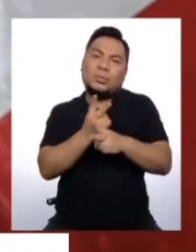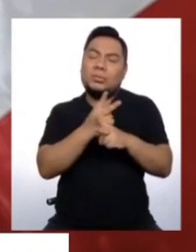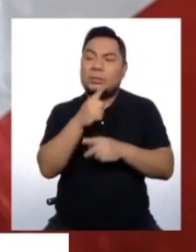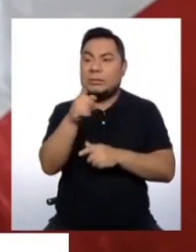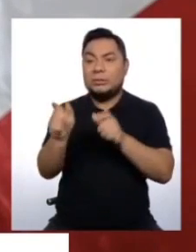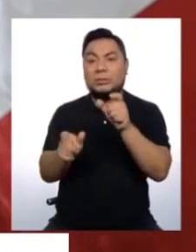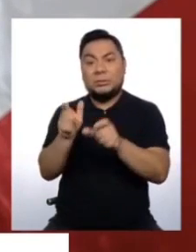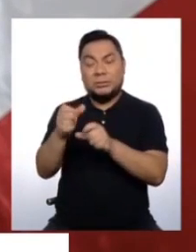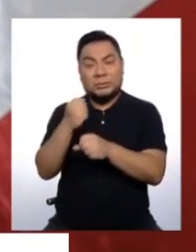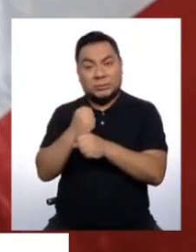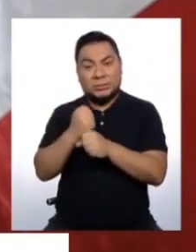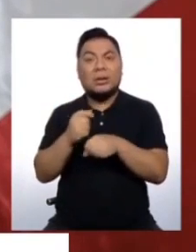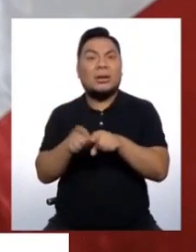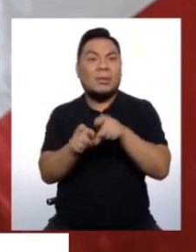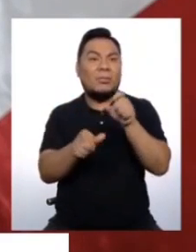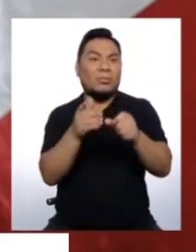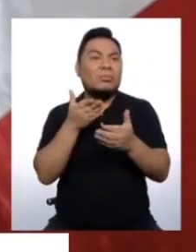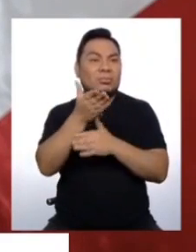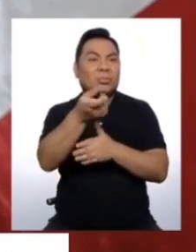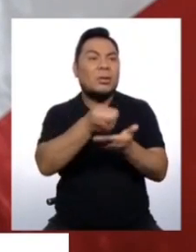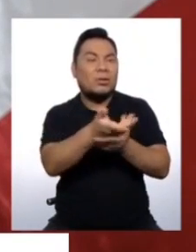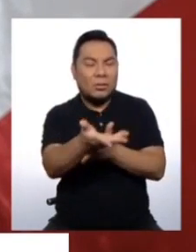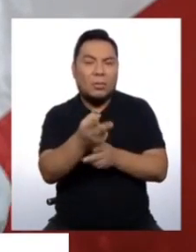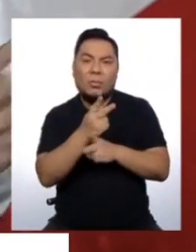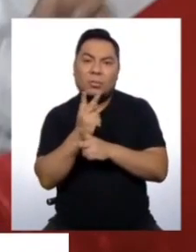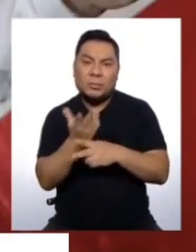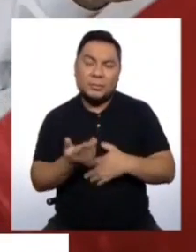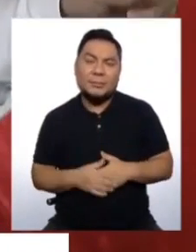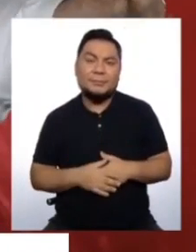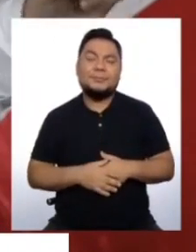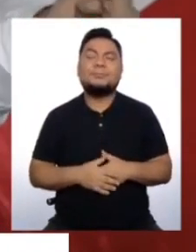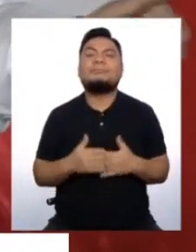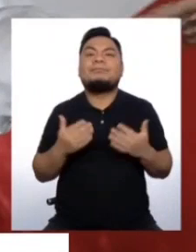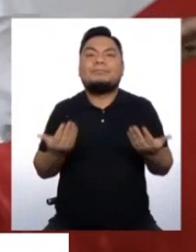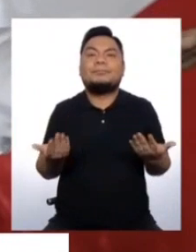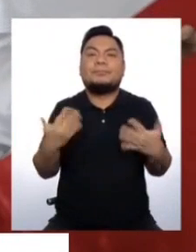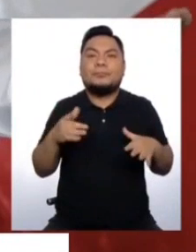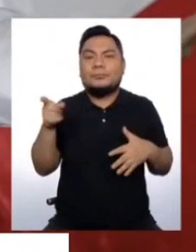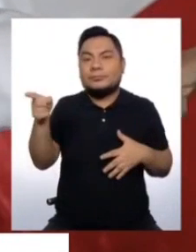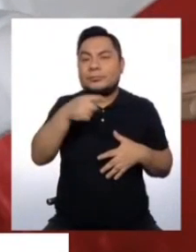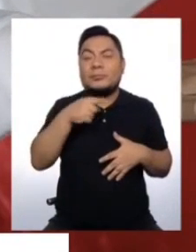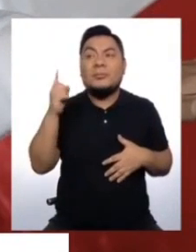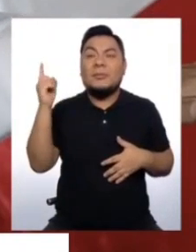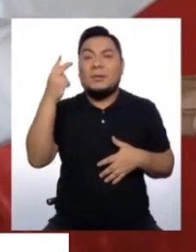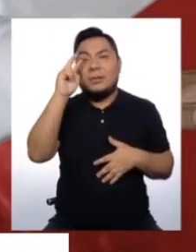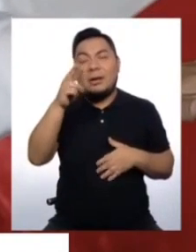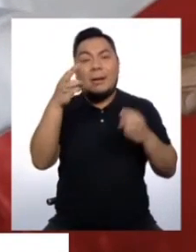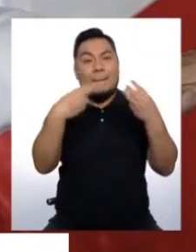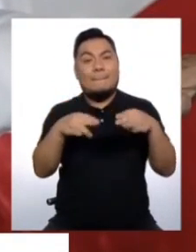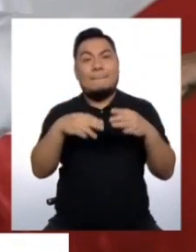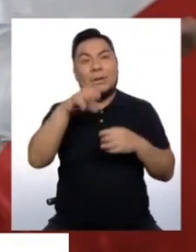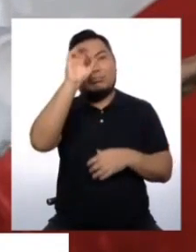los comerciantes y a la población. Entonces, hemos hecho en mercados, solamente en esta prueba,